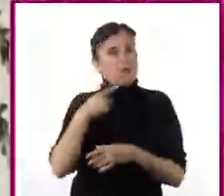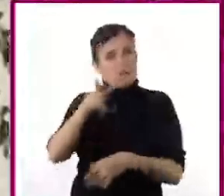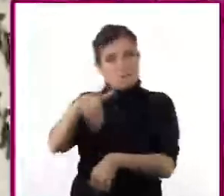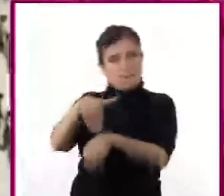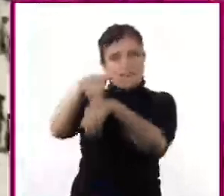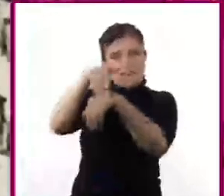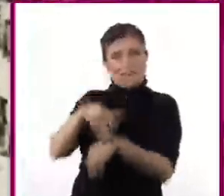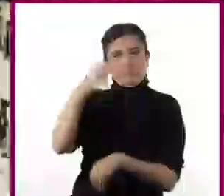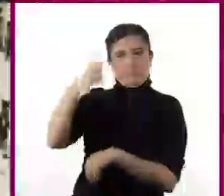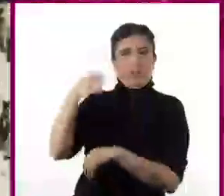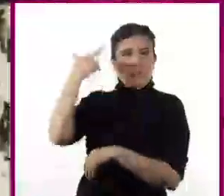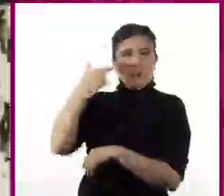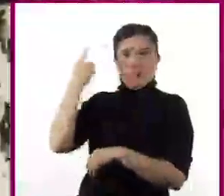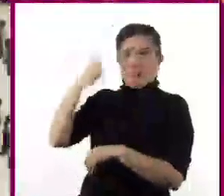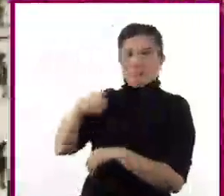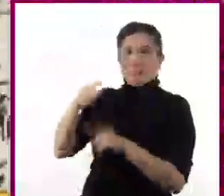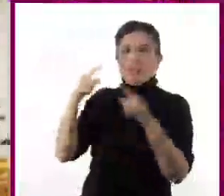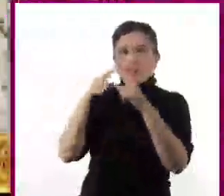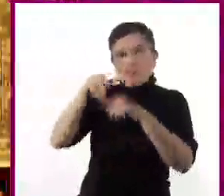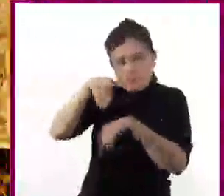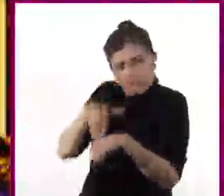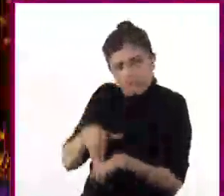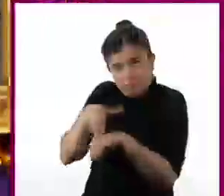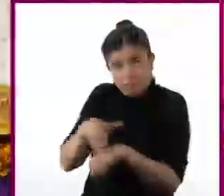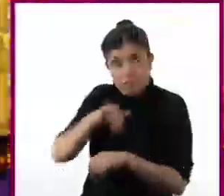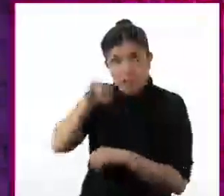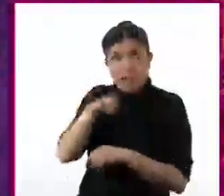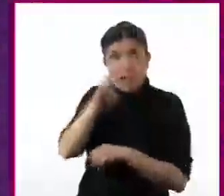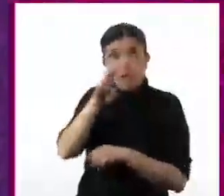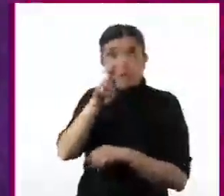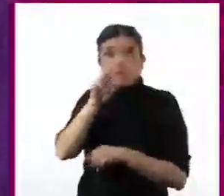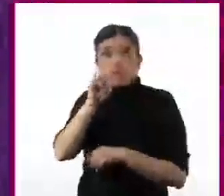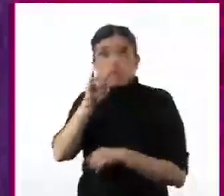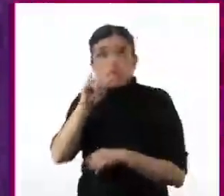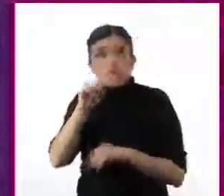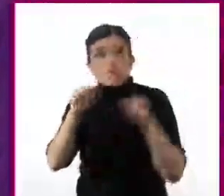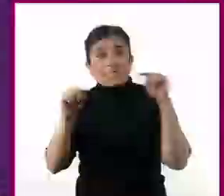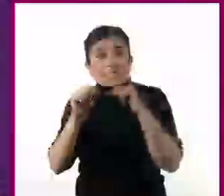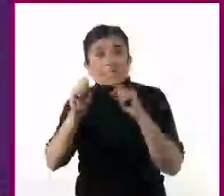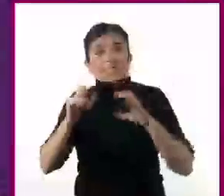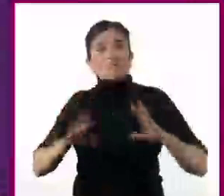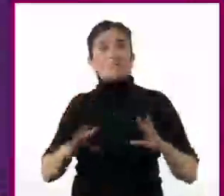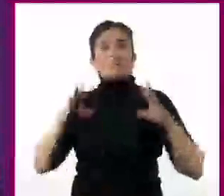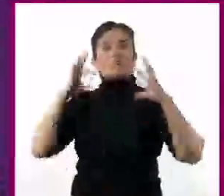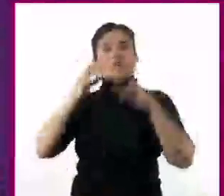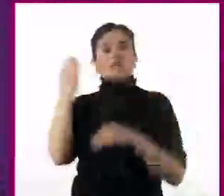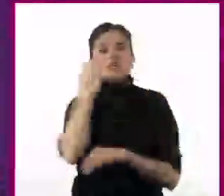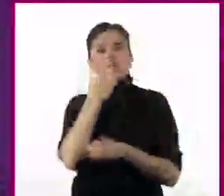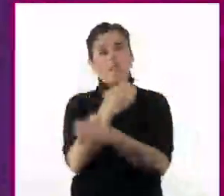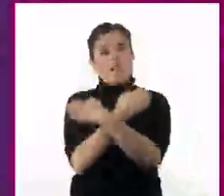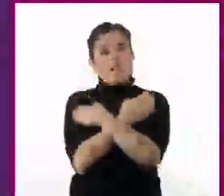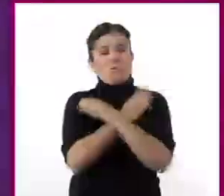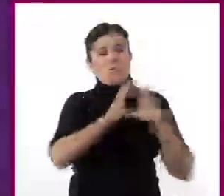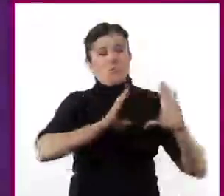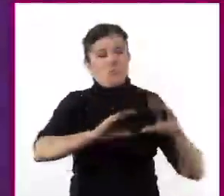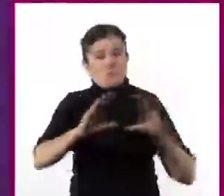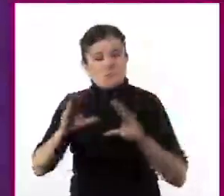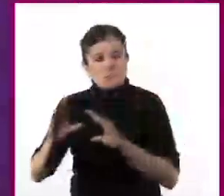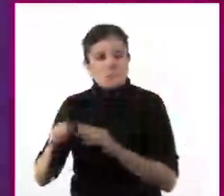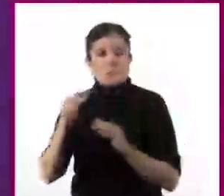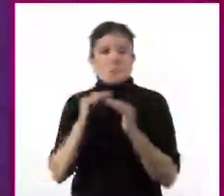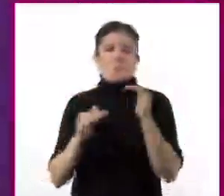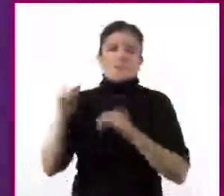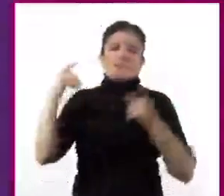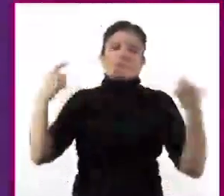la tutela del rey. Los jesuitas fueron los fundadores de los colegios donde se educaron las élites